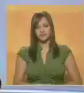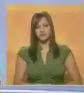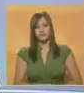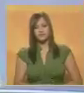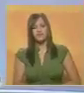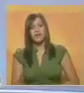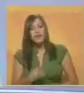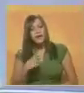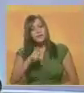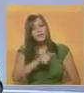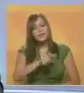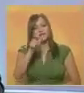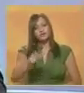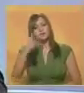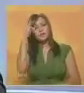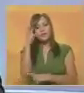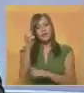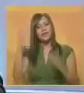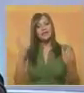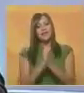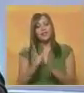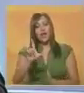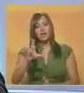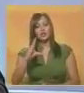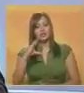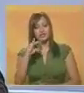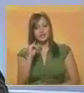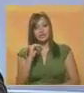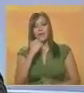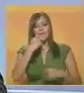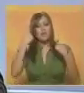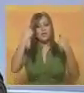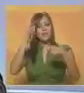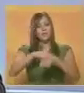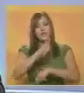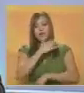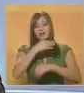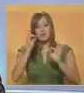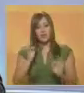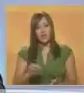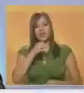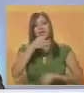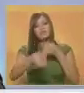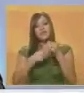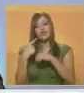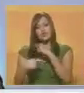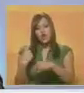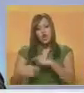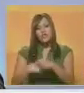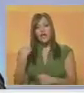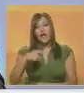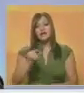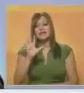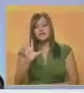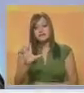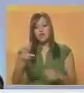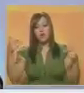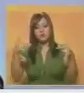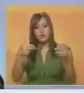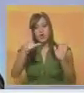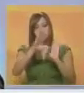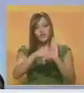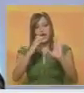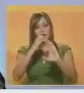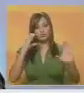transportistas de la carretera petare santa lucia trancaron la vía en protesta por la inseguridad indican que a diario se cometen hasta cinco atracos a unidades de